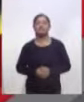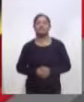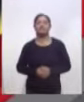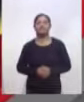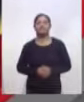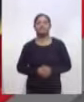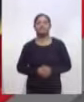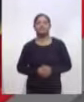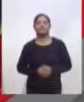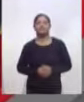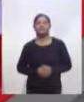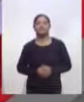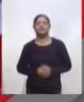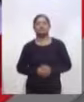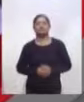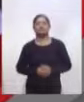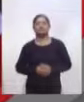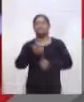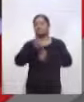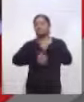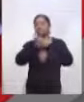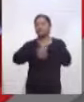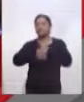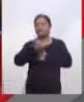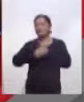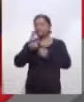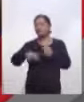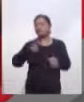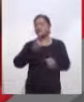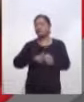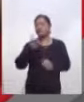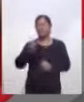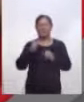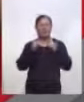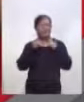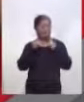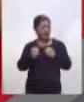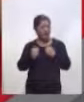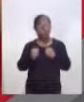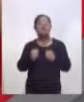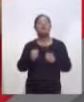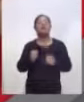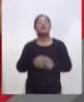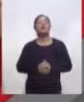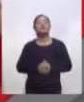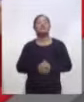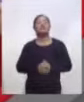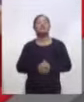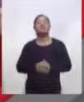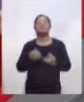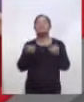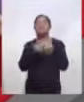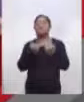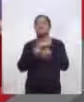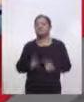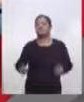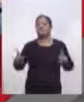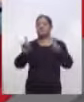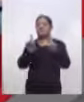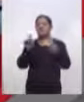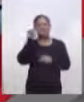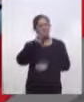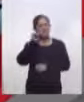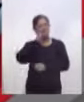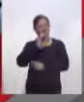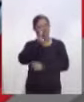El clásico capitalino entre Pumas y América no solo es uno de los más intensos y apasionados de la Liga MX, sino una rivalidad llena de